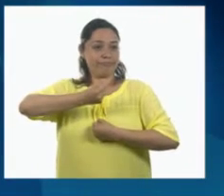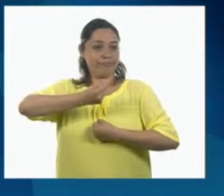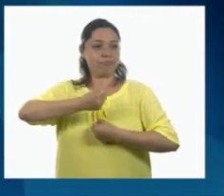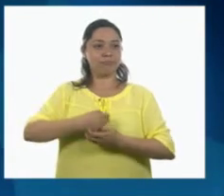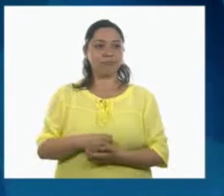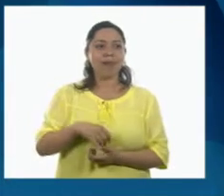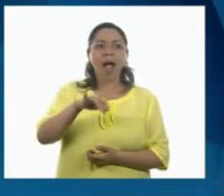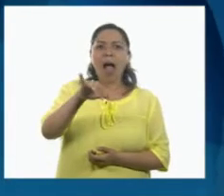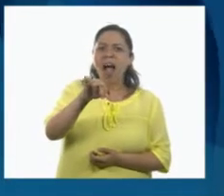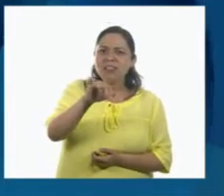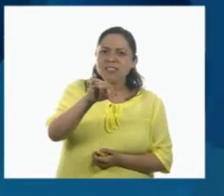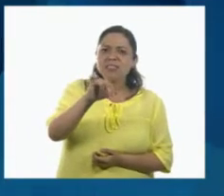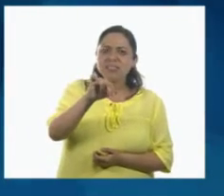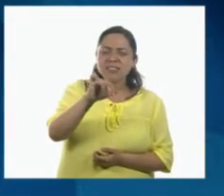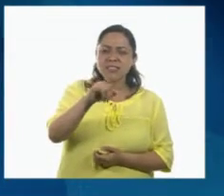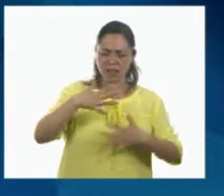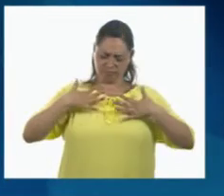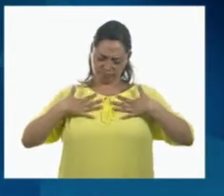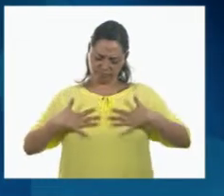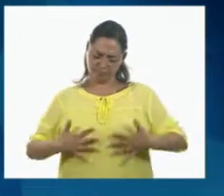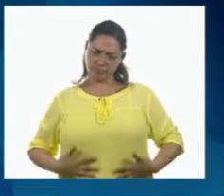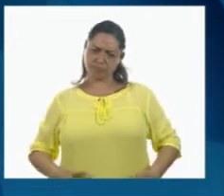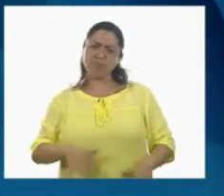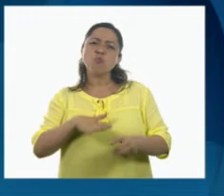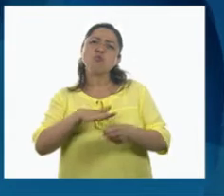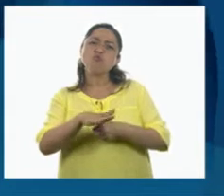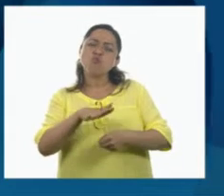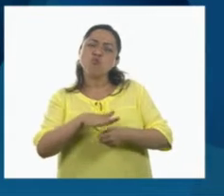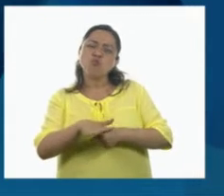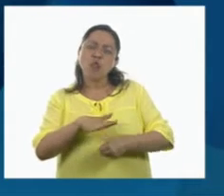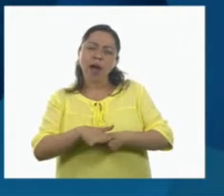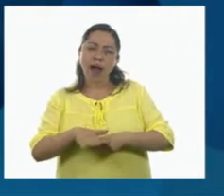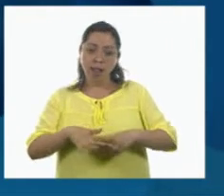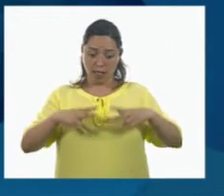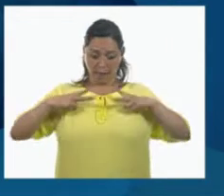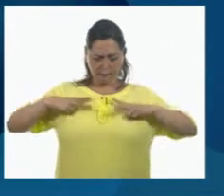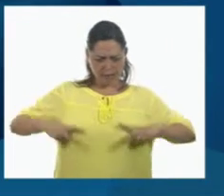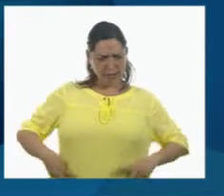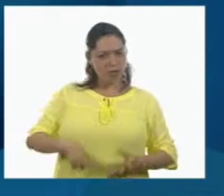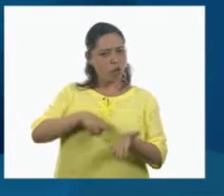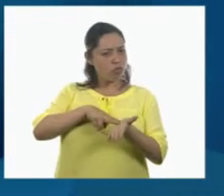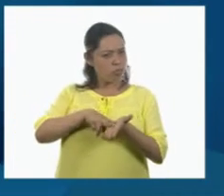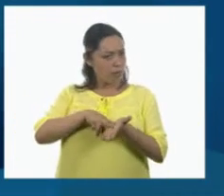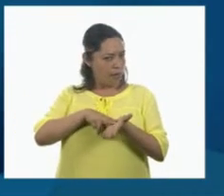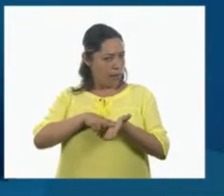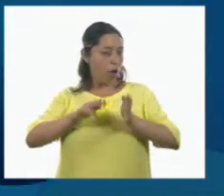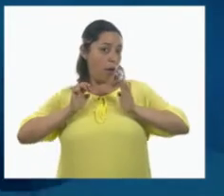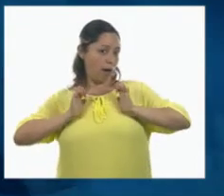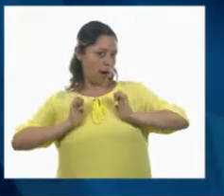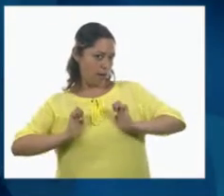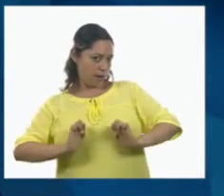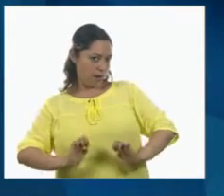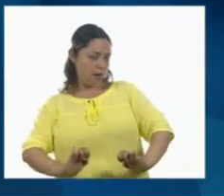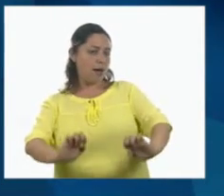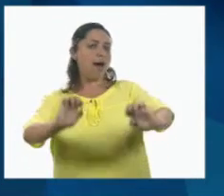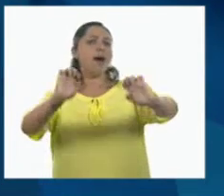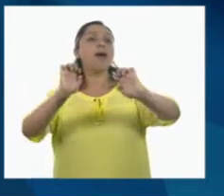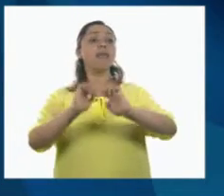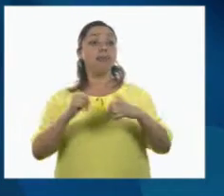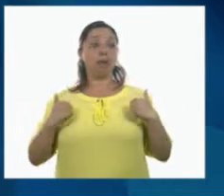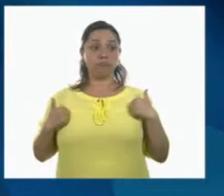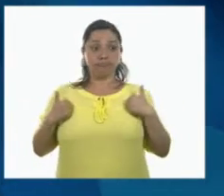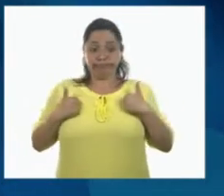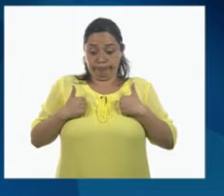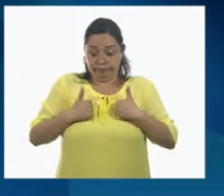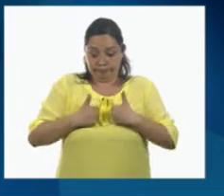Sí, muy ¿Qué elegante. tiene en la vestimenta, Ale? Tiene un vestido negro muy elegante. Y trae incluso un abrigo